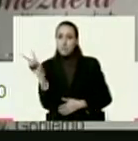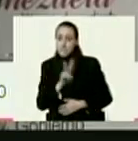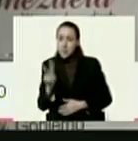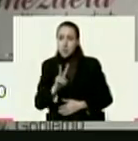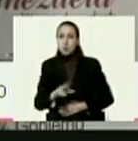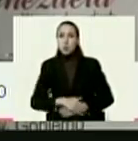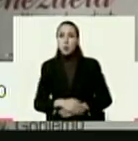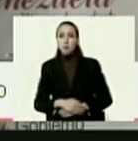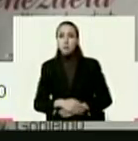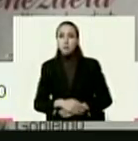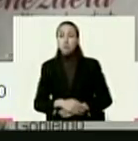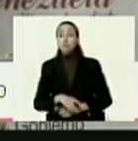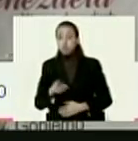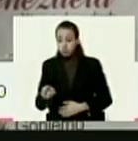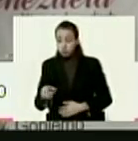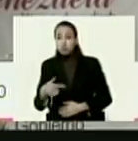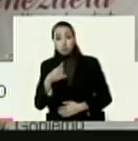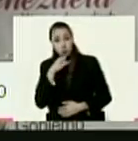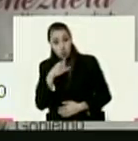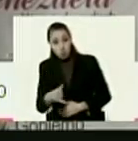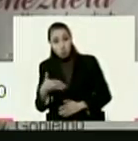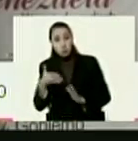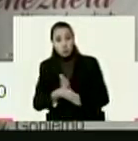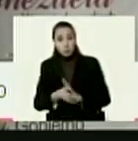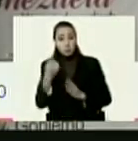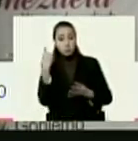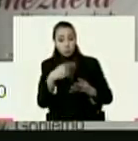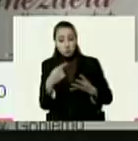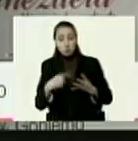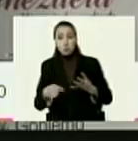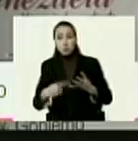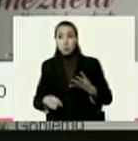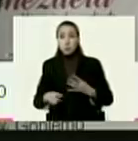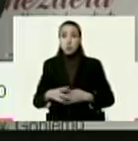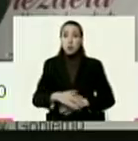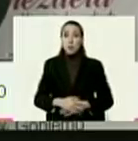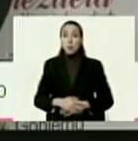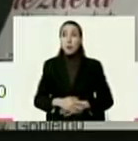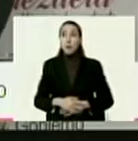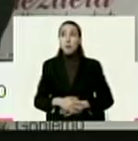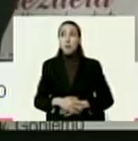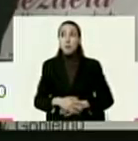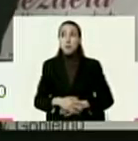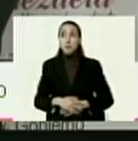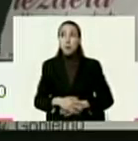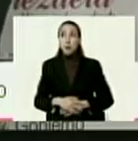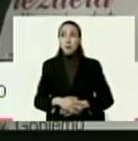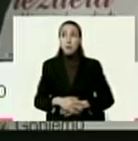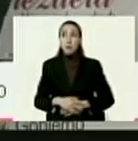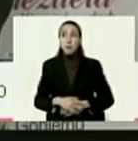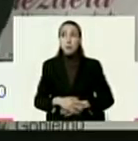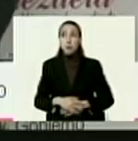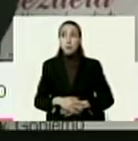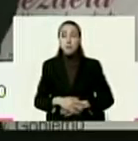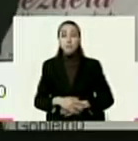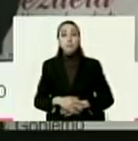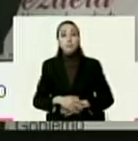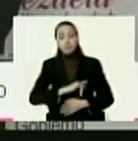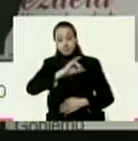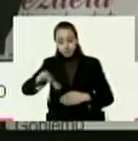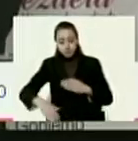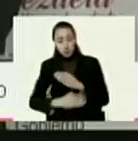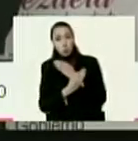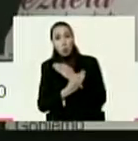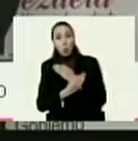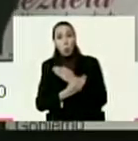y también ha confesado todos los elementos relacionados, el relacionamiento entre el grupo paramilitar Los Rastrojos, Juan Guaidó y